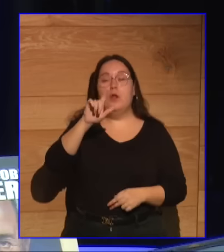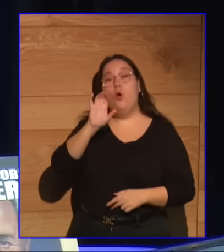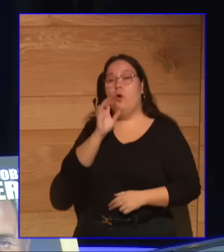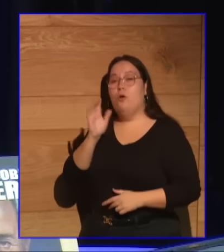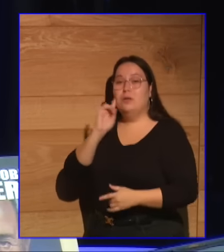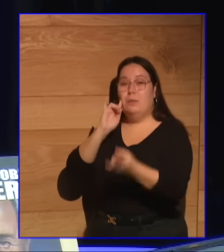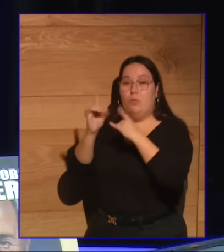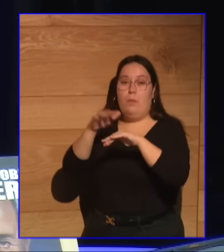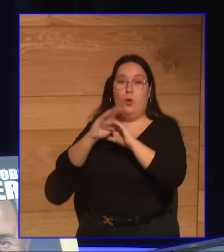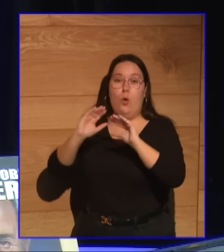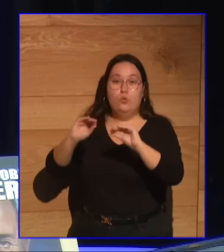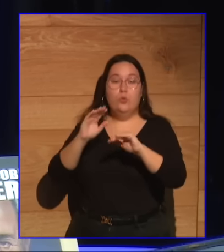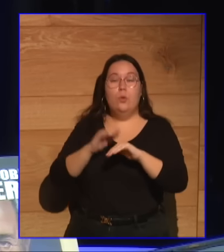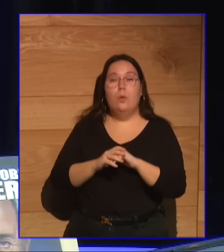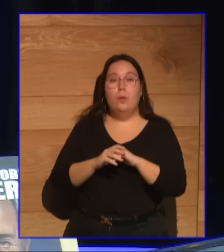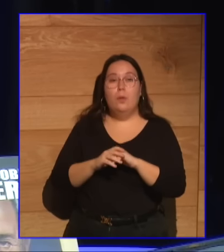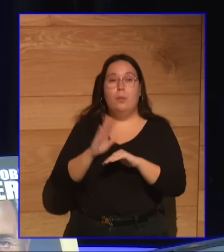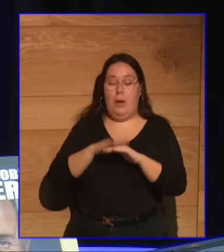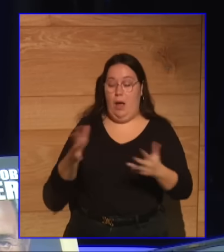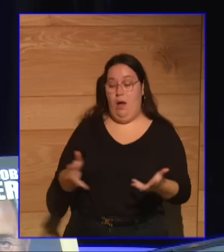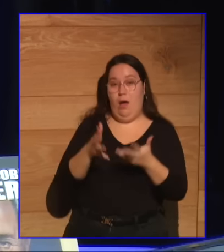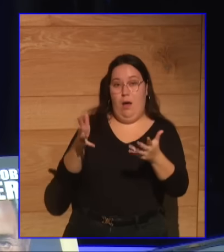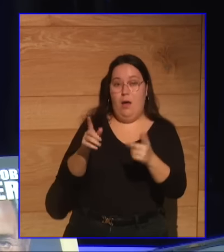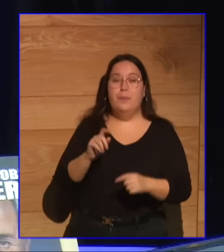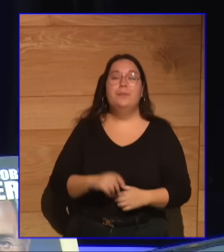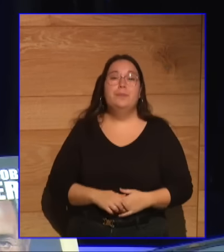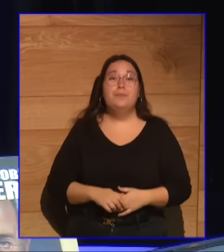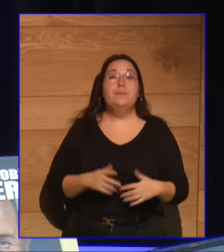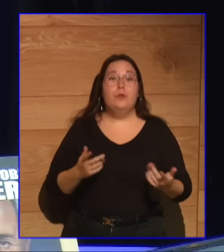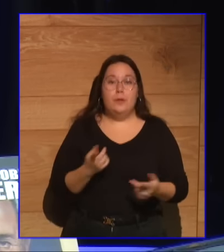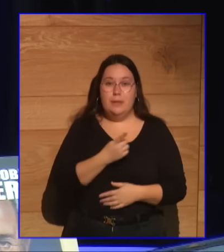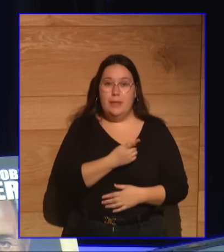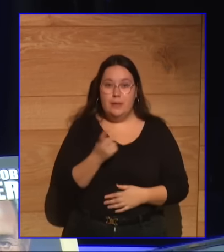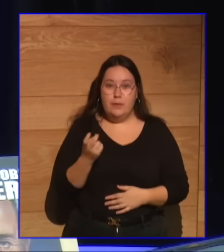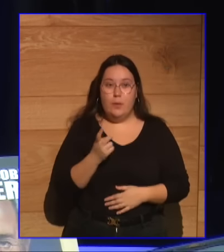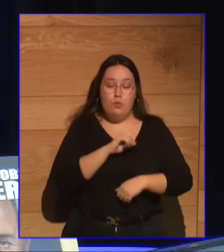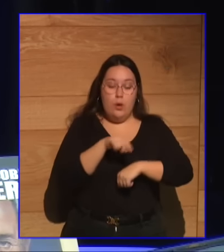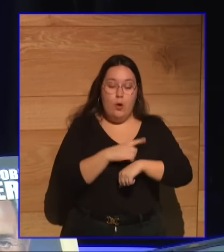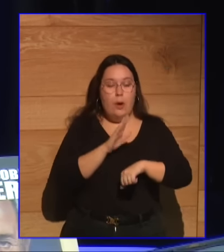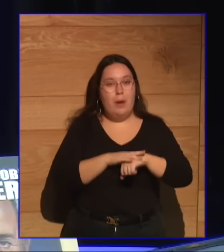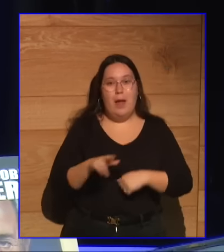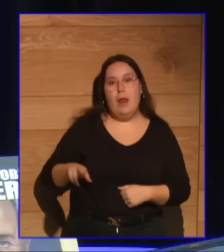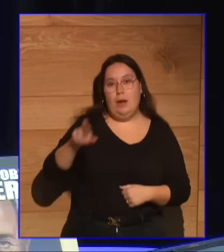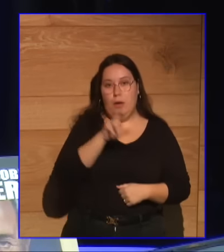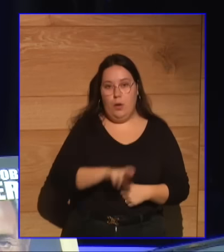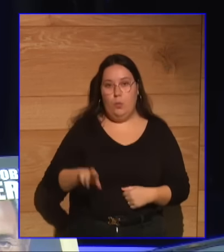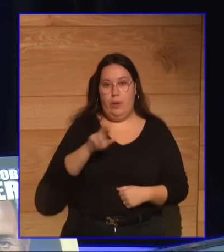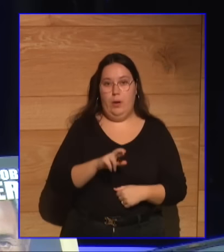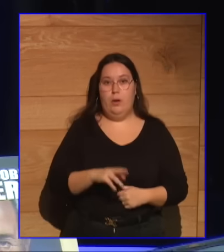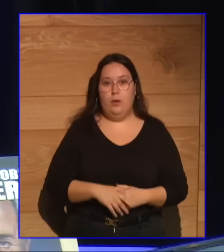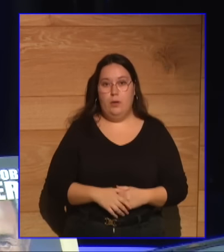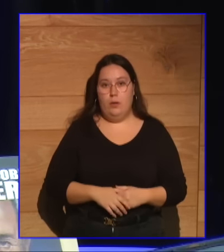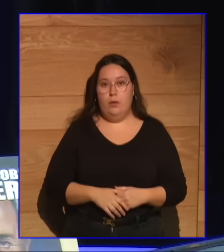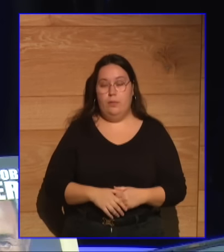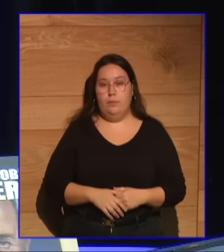que subiera el ánimo del equipo. Así que solía necesitar una hora de recuperación antes de